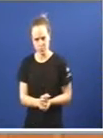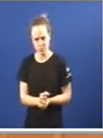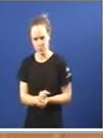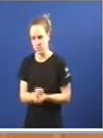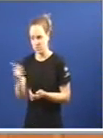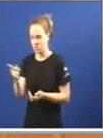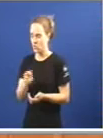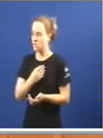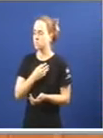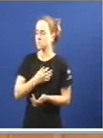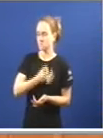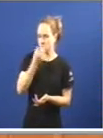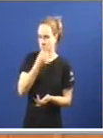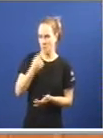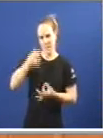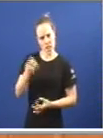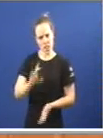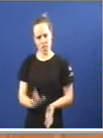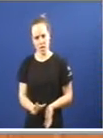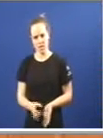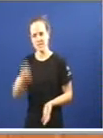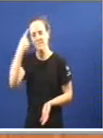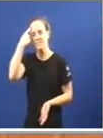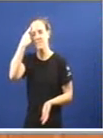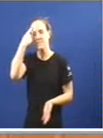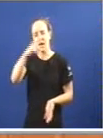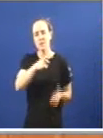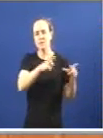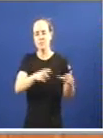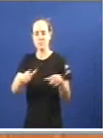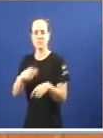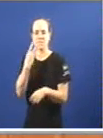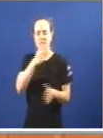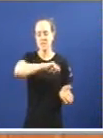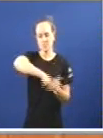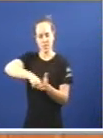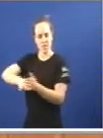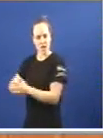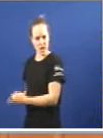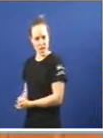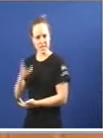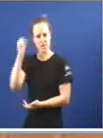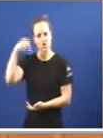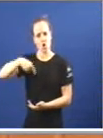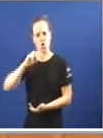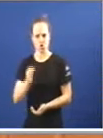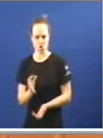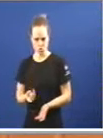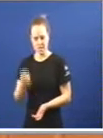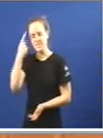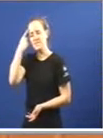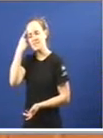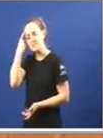traslado aquí sabemos ustedes que se pensaron tres unidades residenciales un hospital de conxo sabemos ustedes que se amortizaron plazas